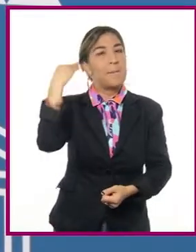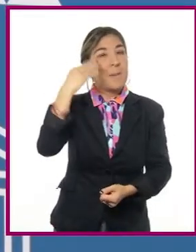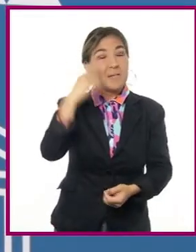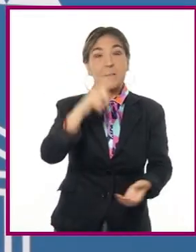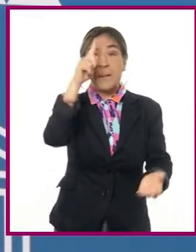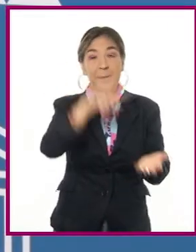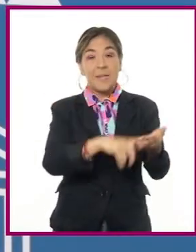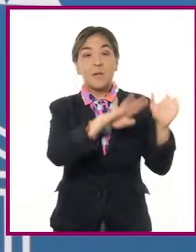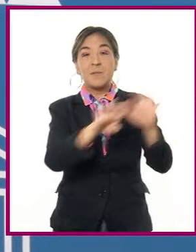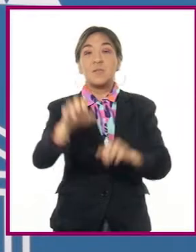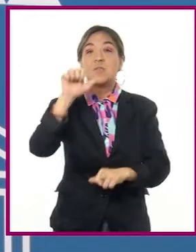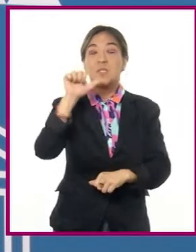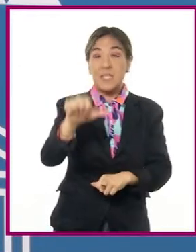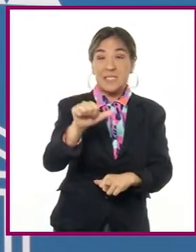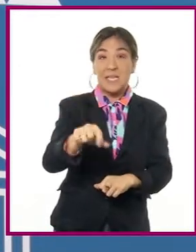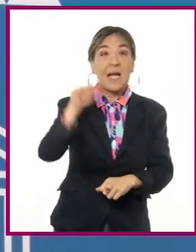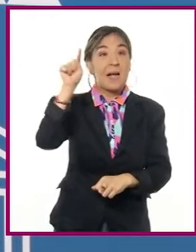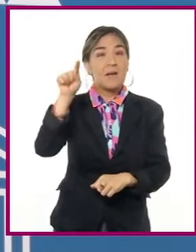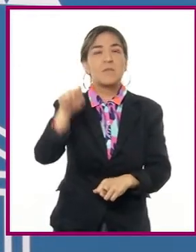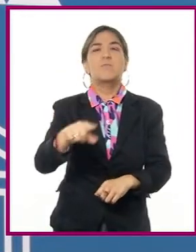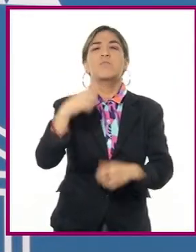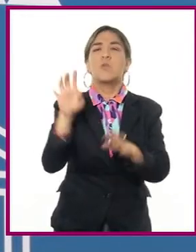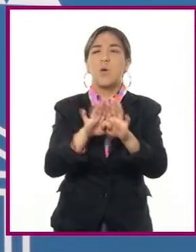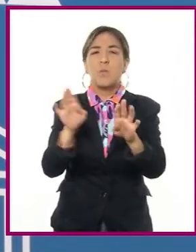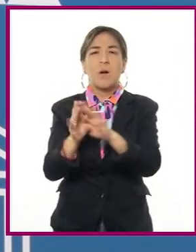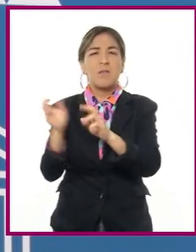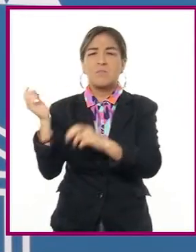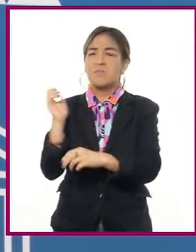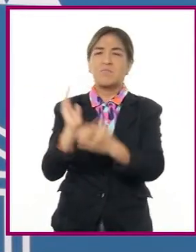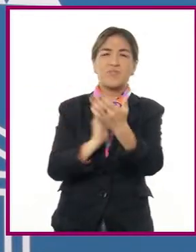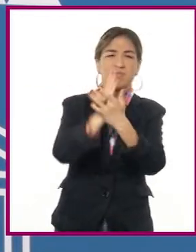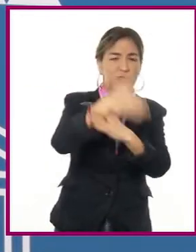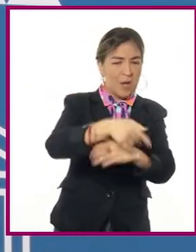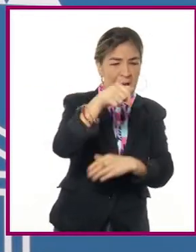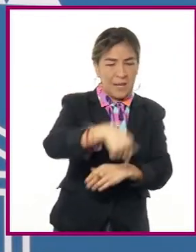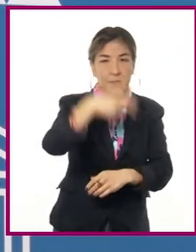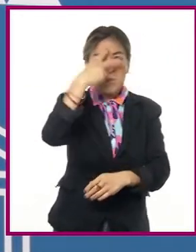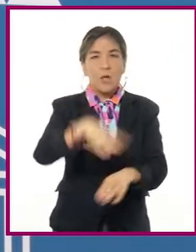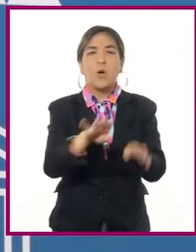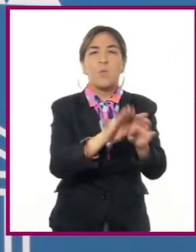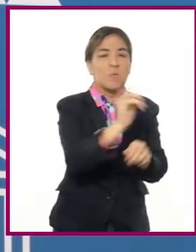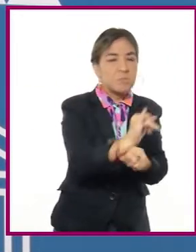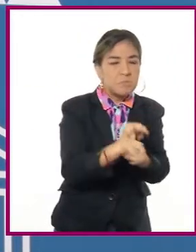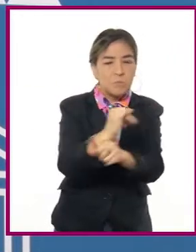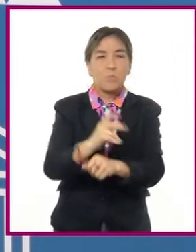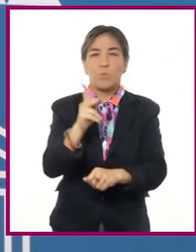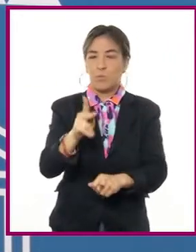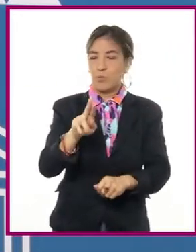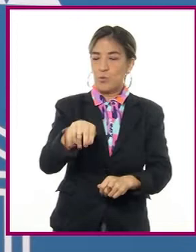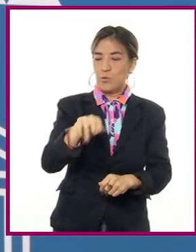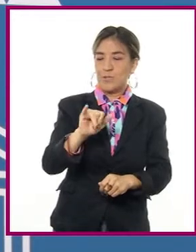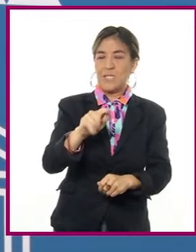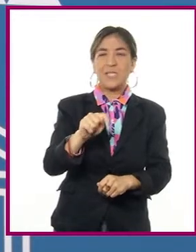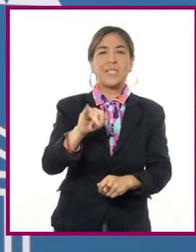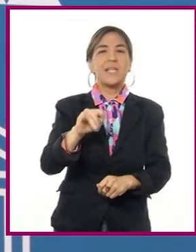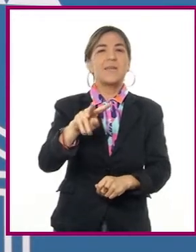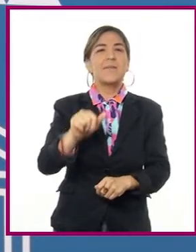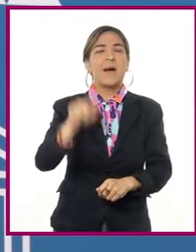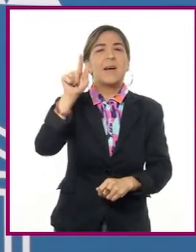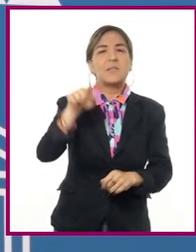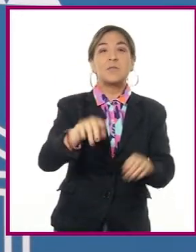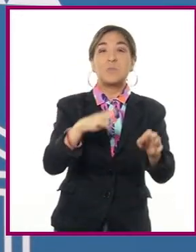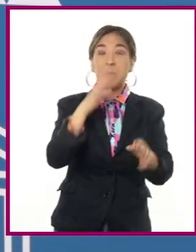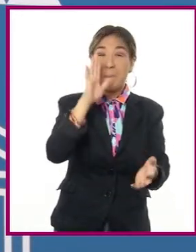1916 fue enviada a nuestro país una expedición conocida como Expedición Punitiva, de más de 10.000 soldados